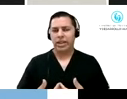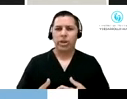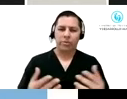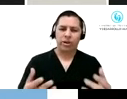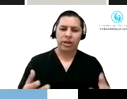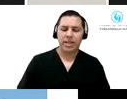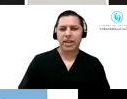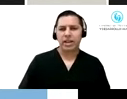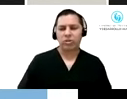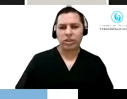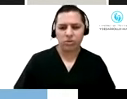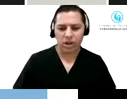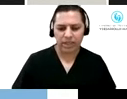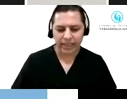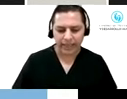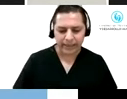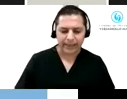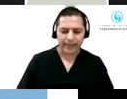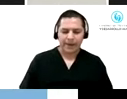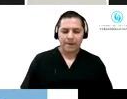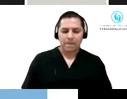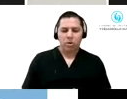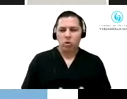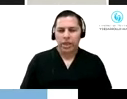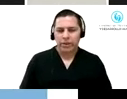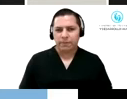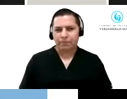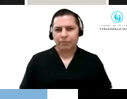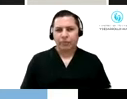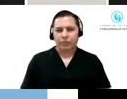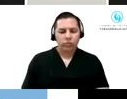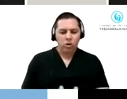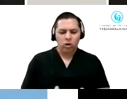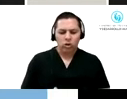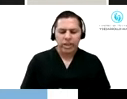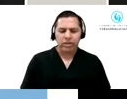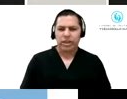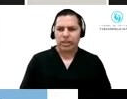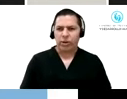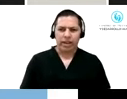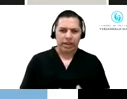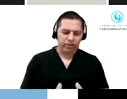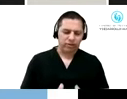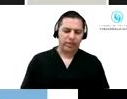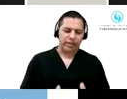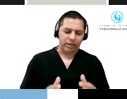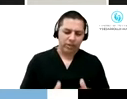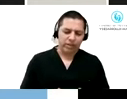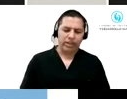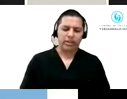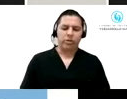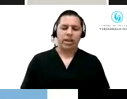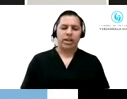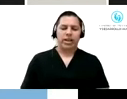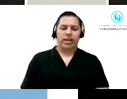el que cuida. Porque piensen en cosas como las siguientes. Un niño o los niños en escuela, aquí en Costa Rica, los